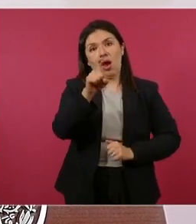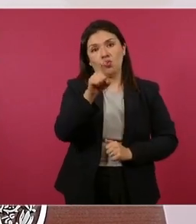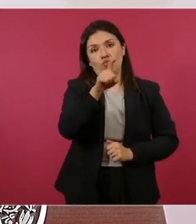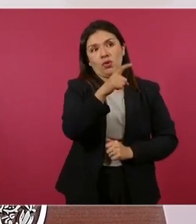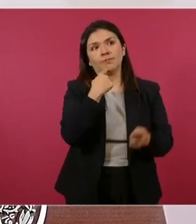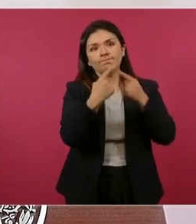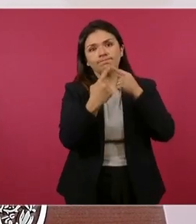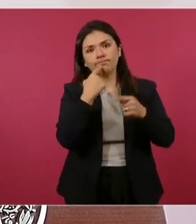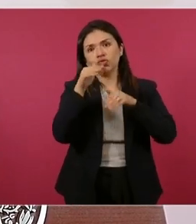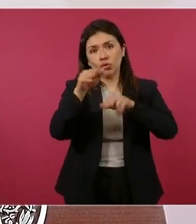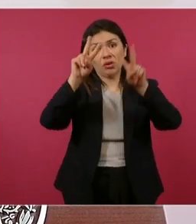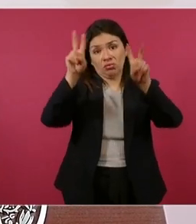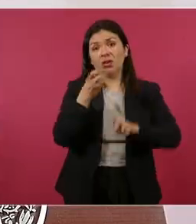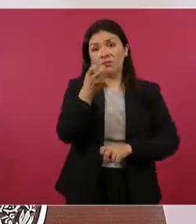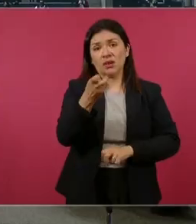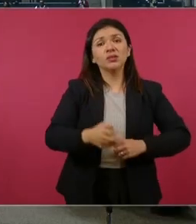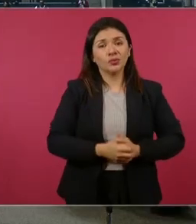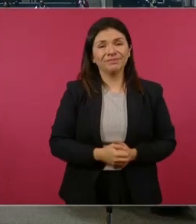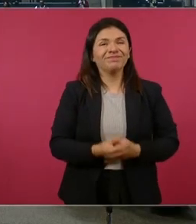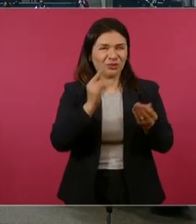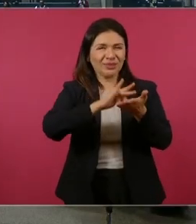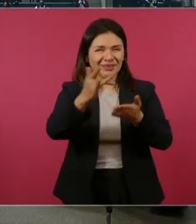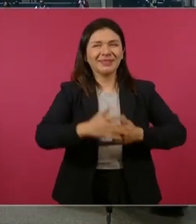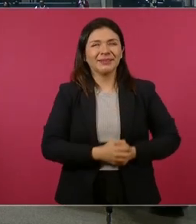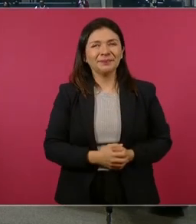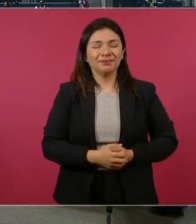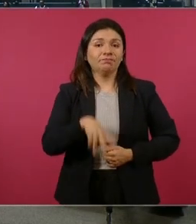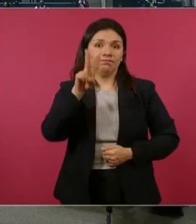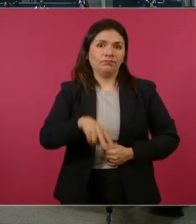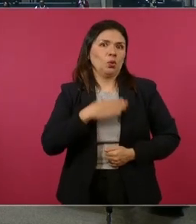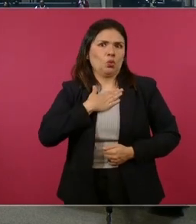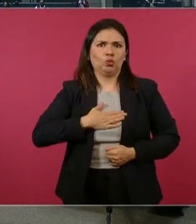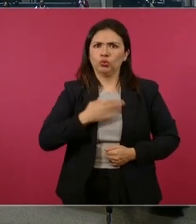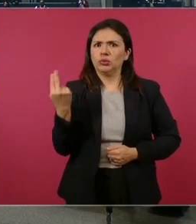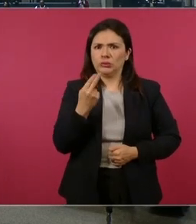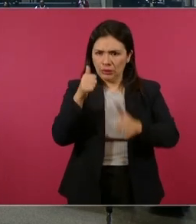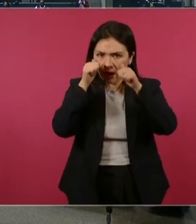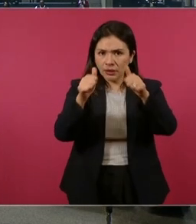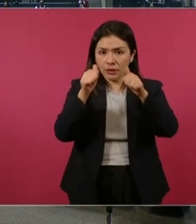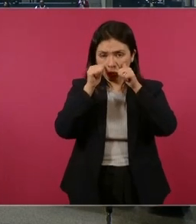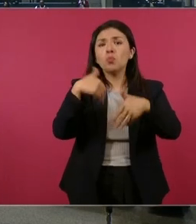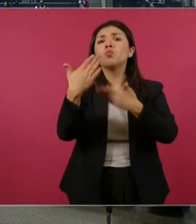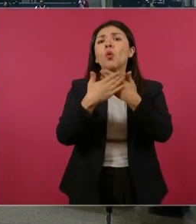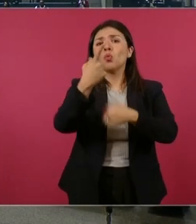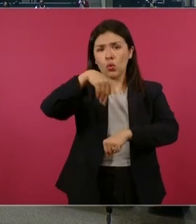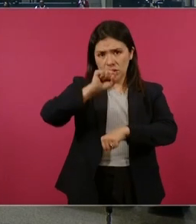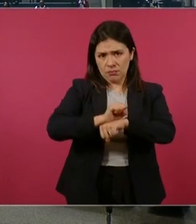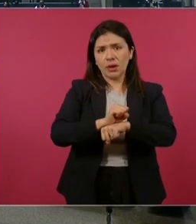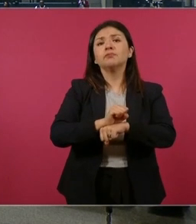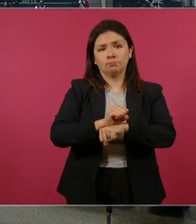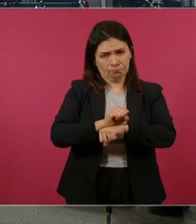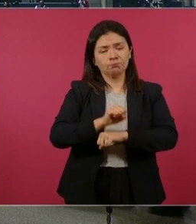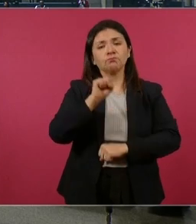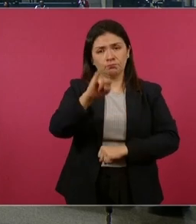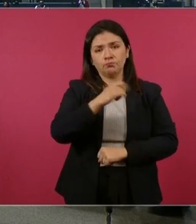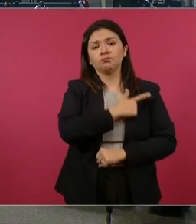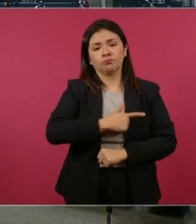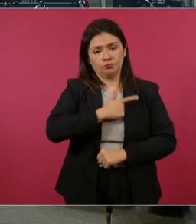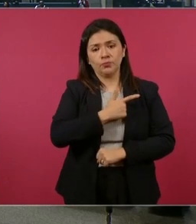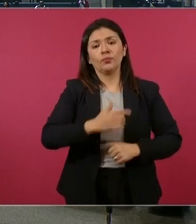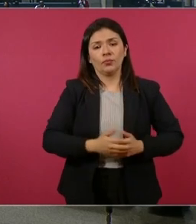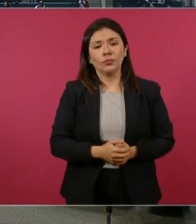se hable sobre el tema. Muchas gracias, sí, es que es muy justo y necesario. La semana que viene. La semana que viene, perfecto,